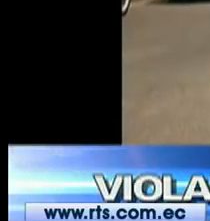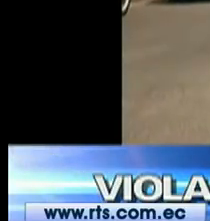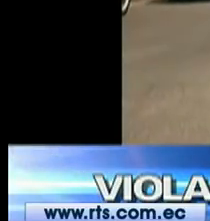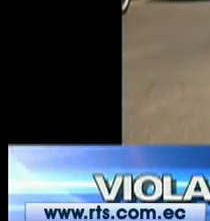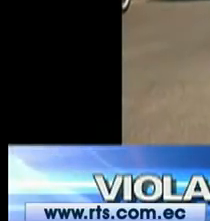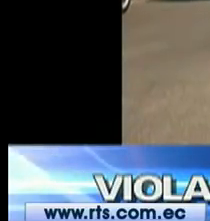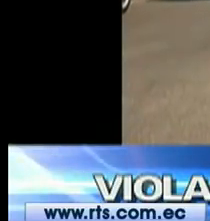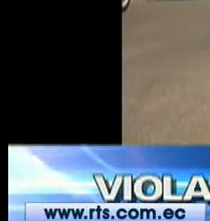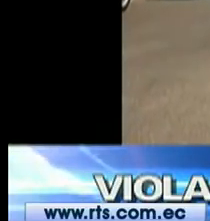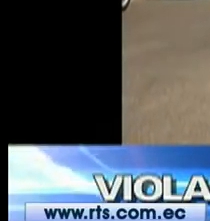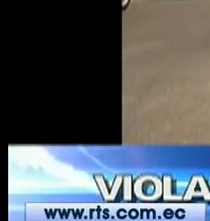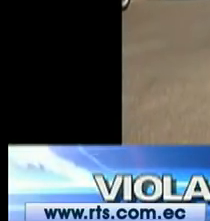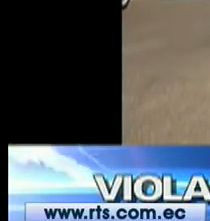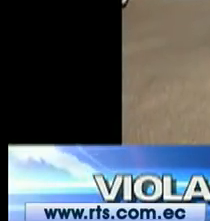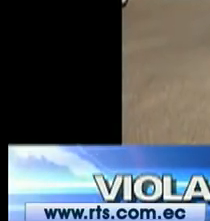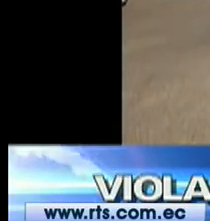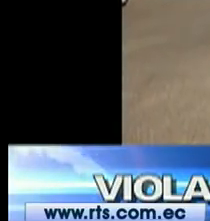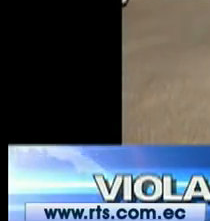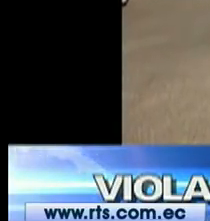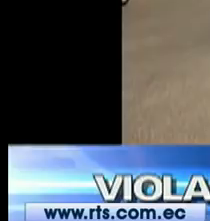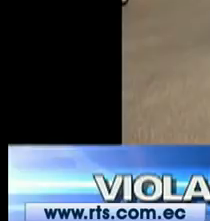droga.